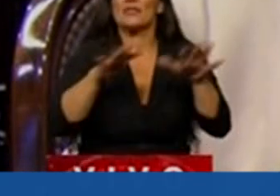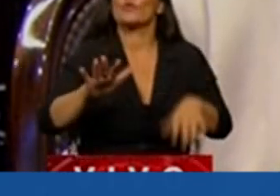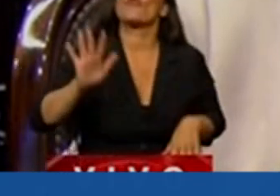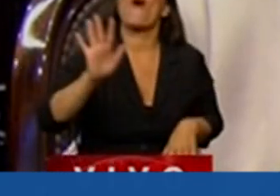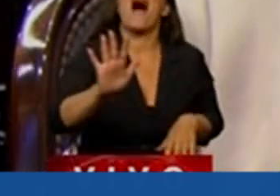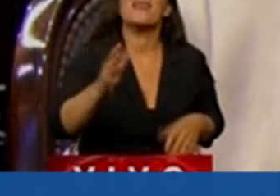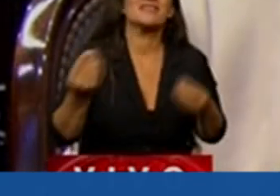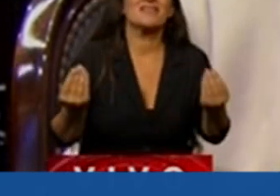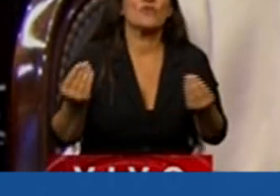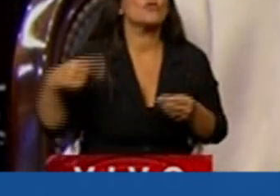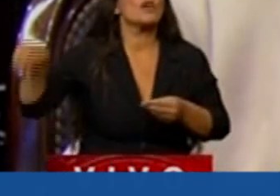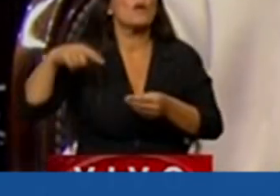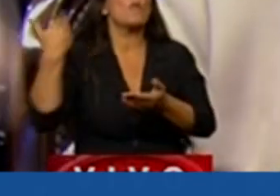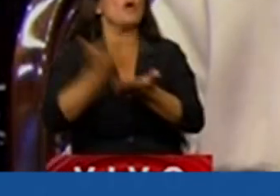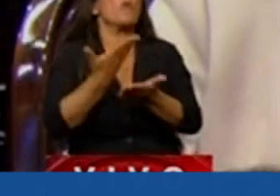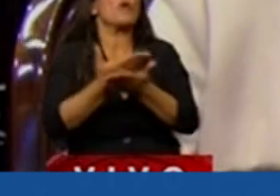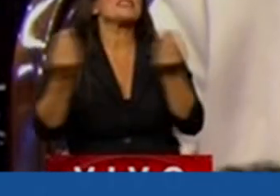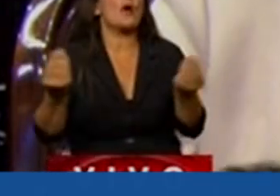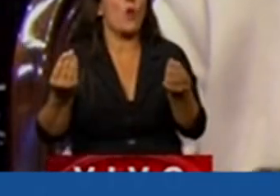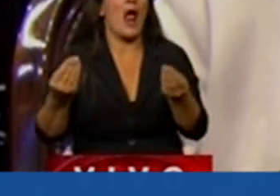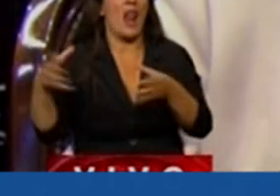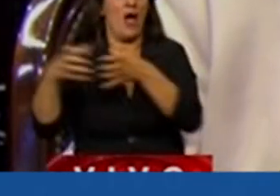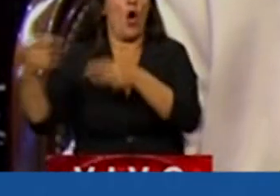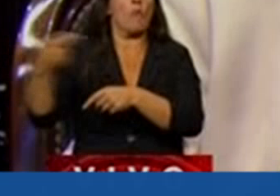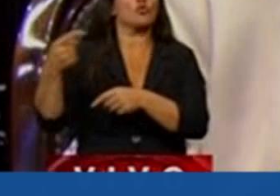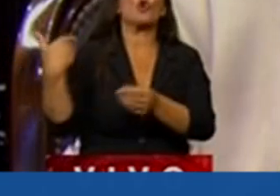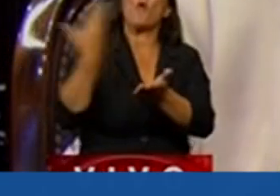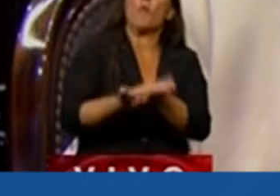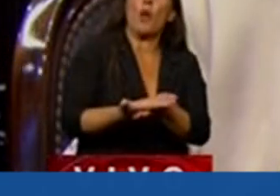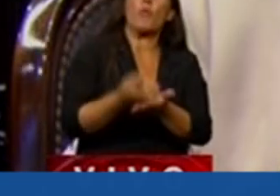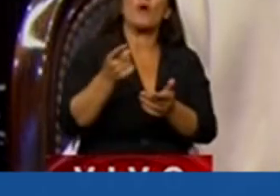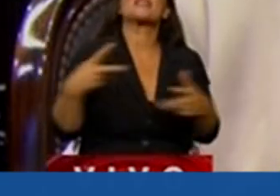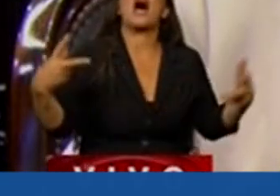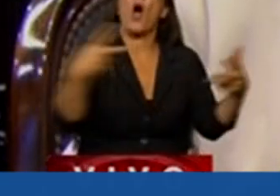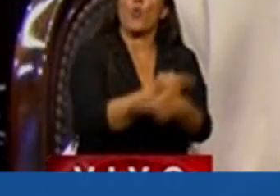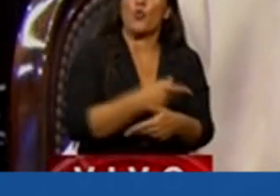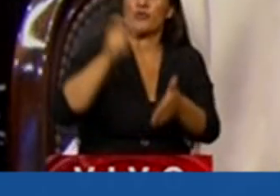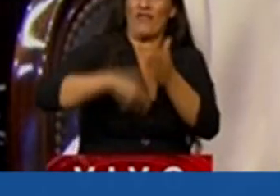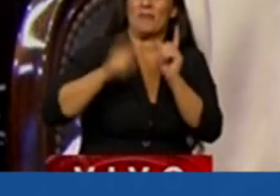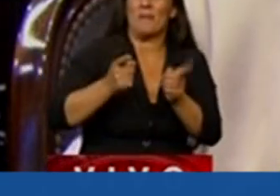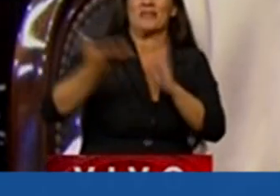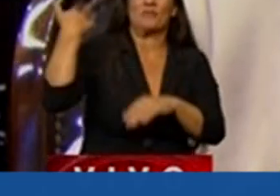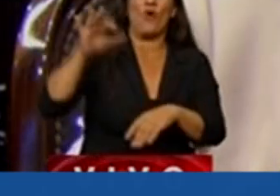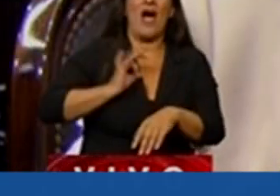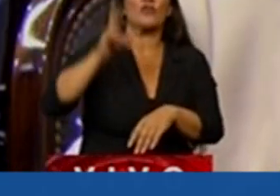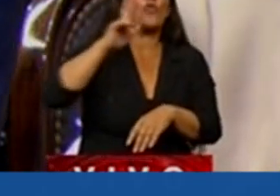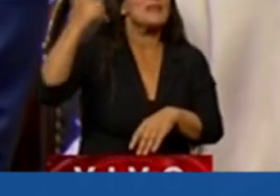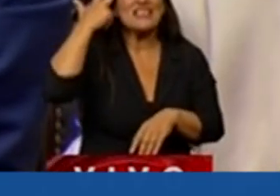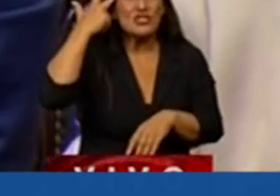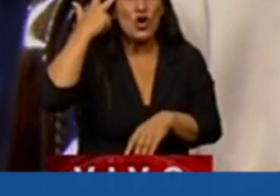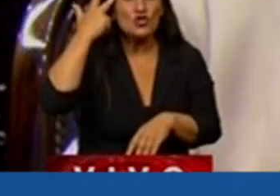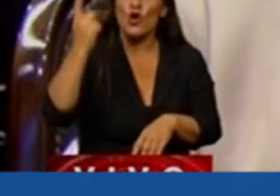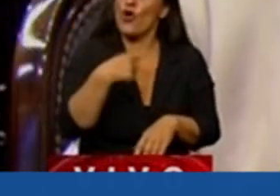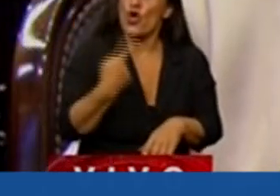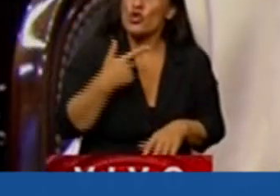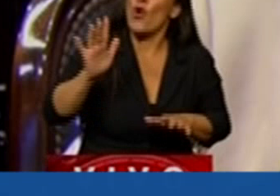¿qué es lo que nos proponen? Nos proponen que continuemos con ese programa de ajuste fiscal que firmaron en el 2018. Bueno, no es nuestra